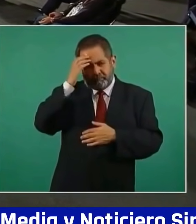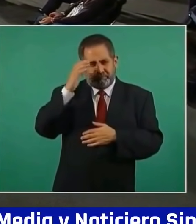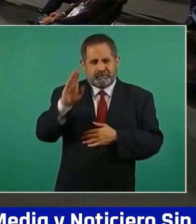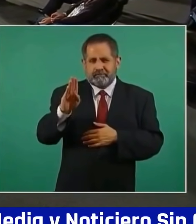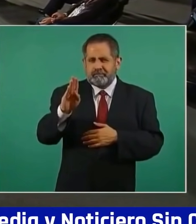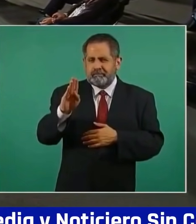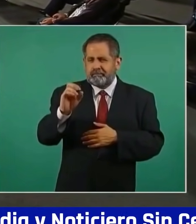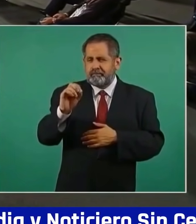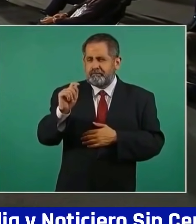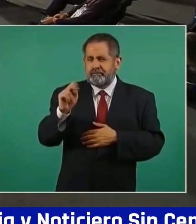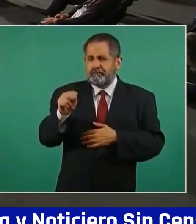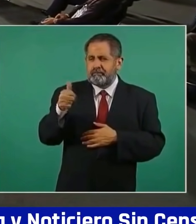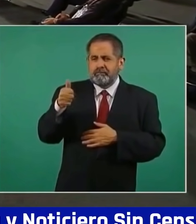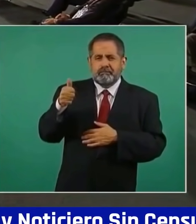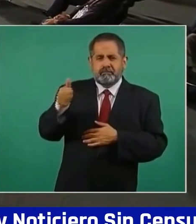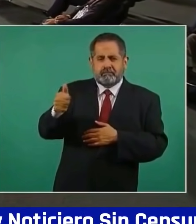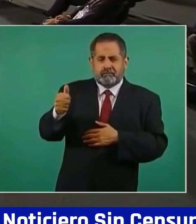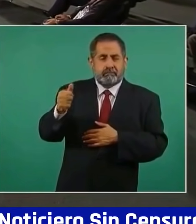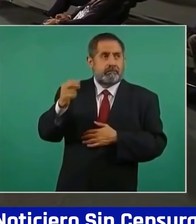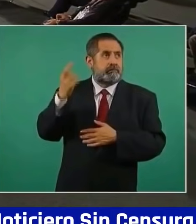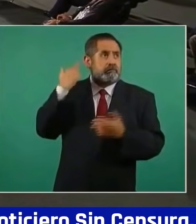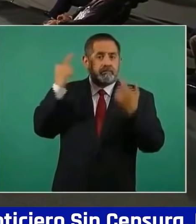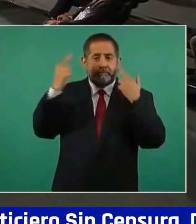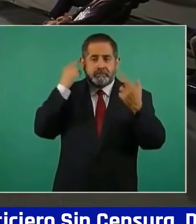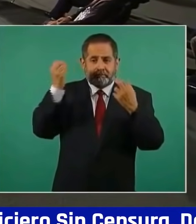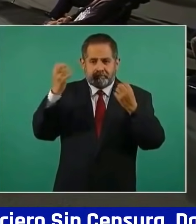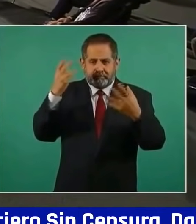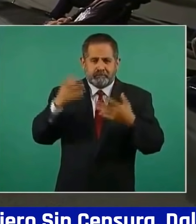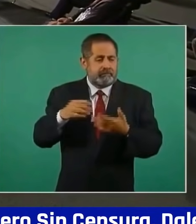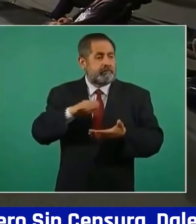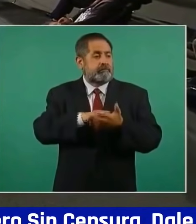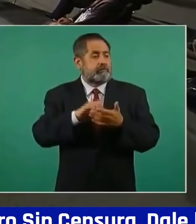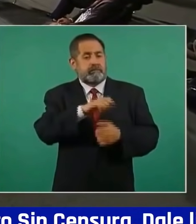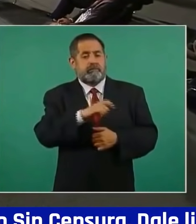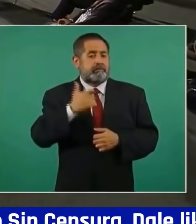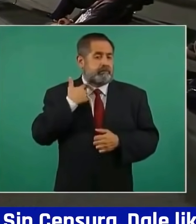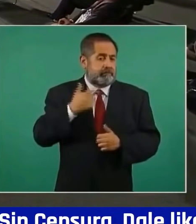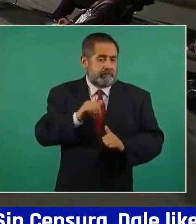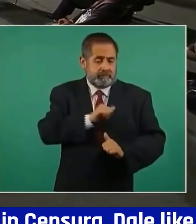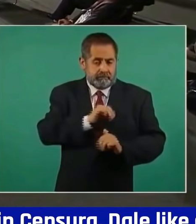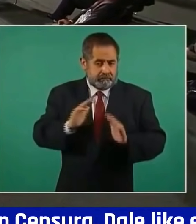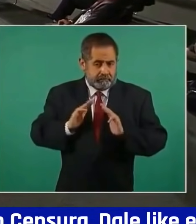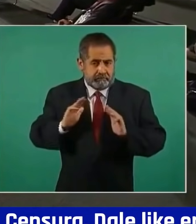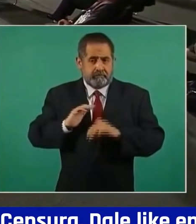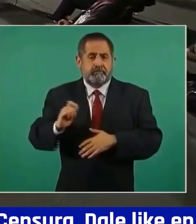pánico, los escoltas, que son exmilitares y exmarinos.